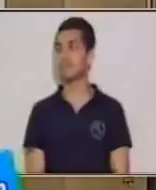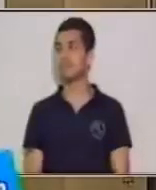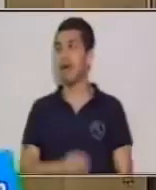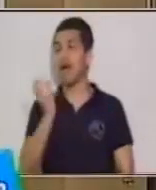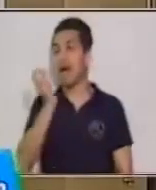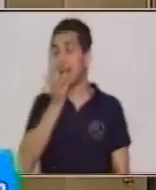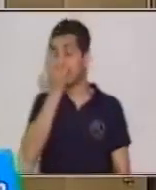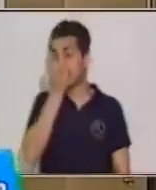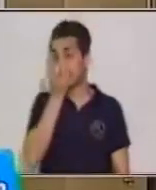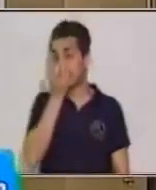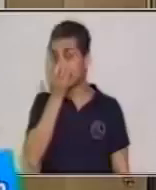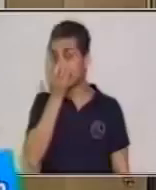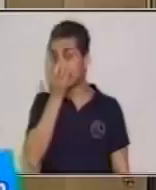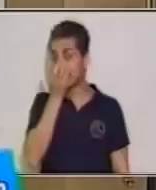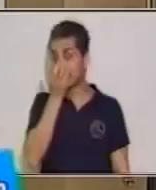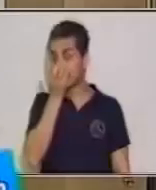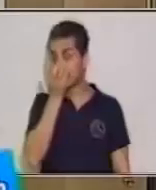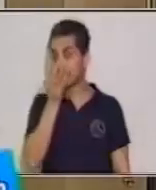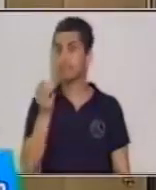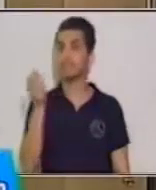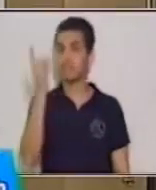Manzana.